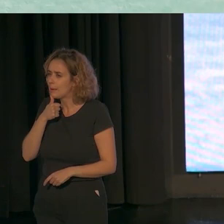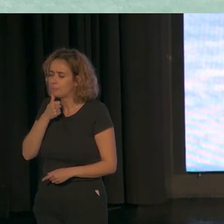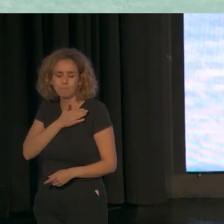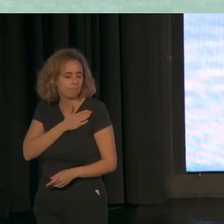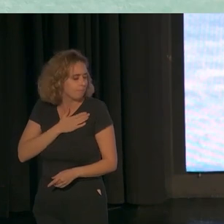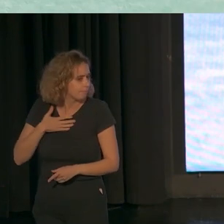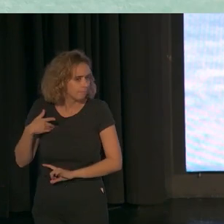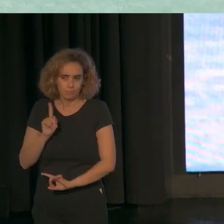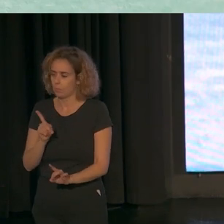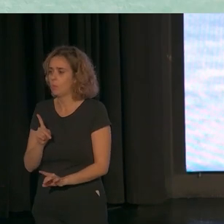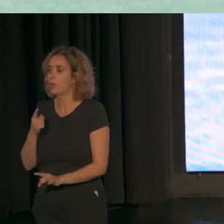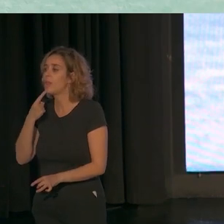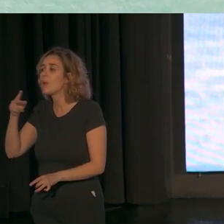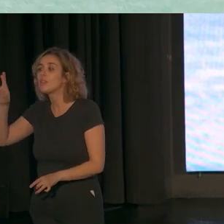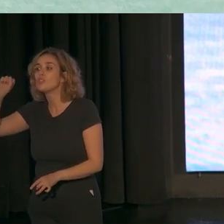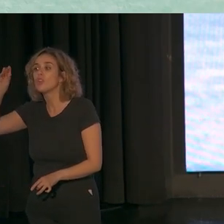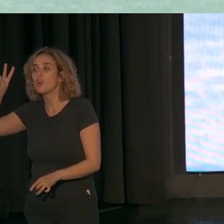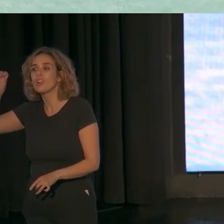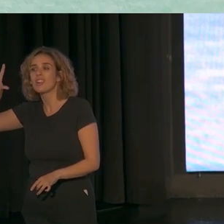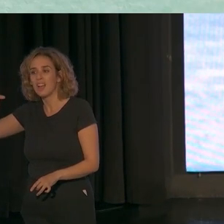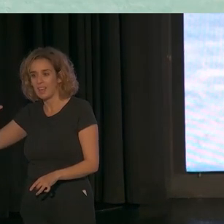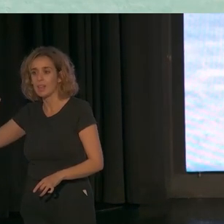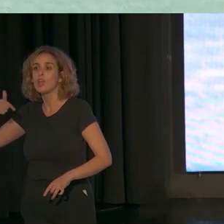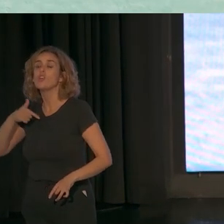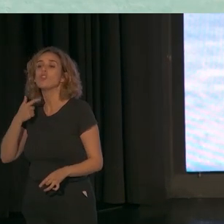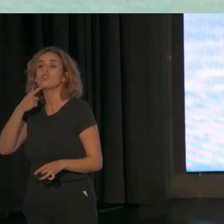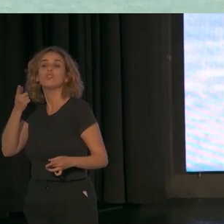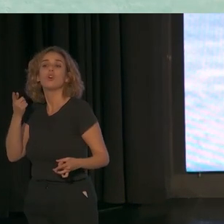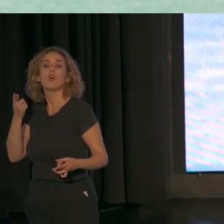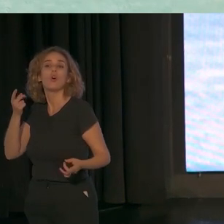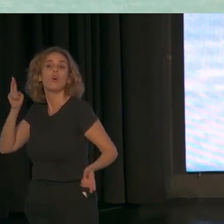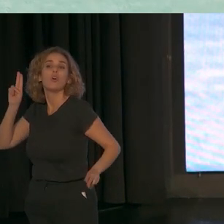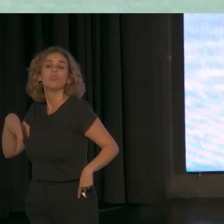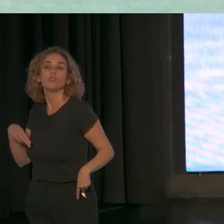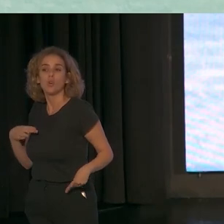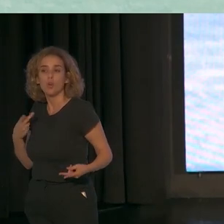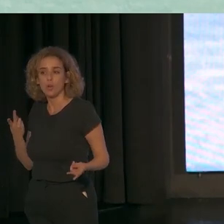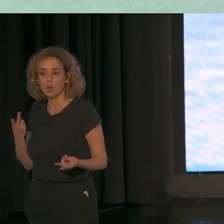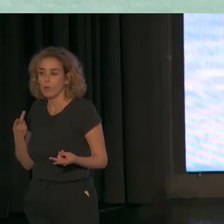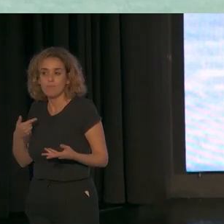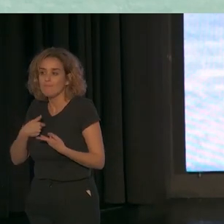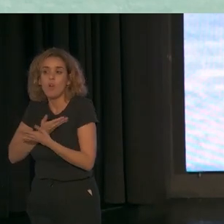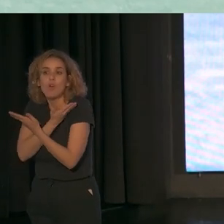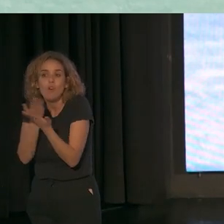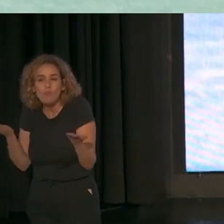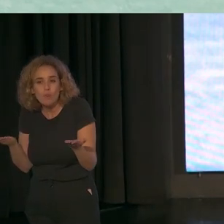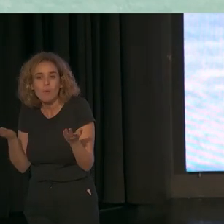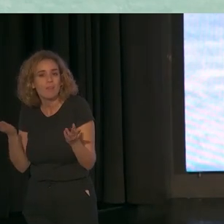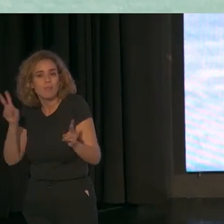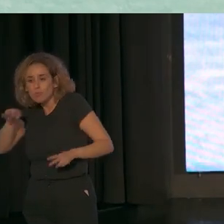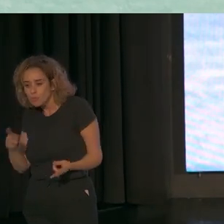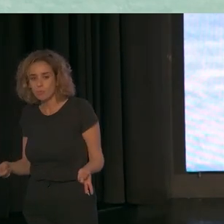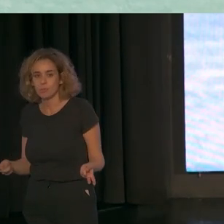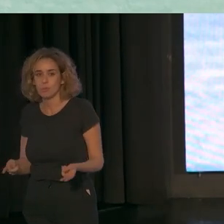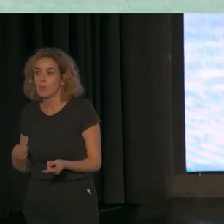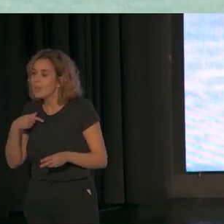otra compañera No lo ha dicho Raquel yo soy Pues como dice Gema no tenemos que conformarnos Y eso es lo que nos va a